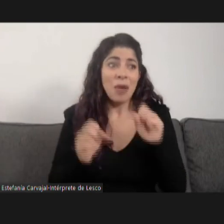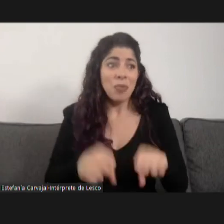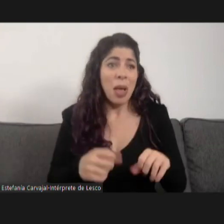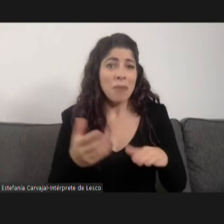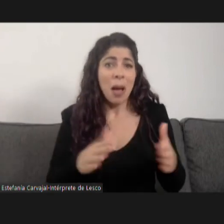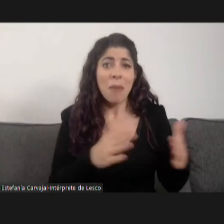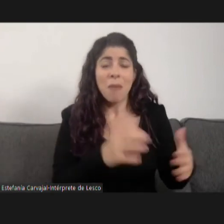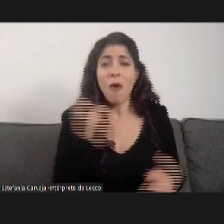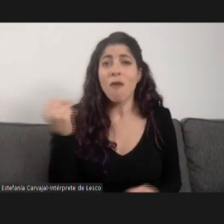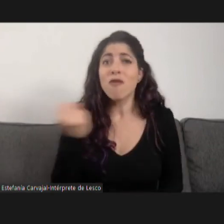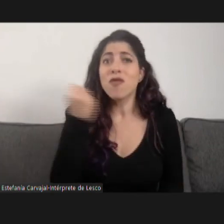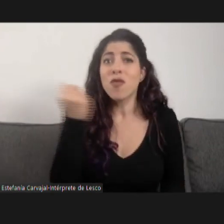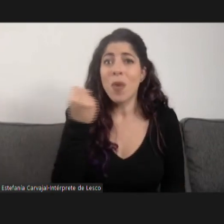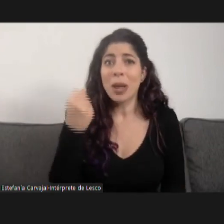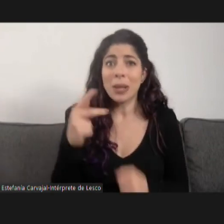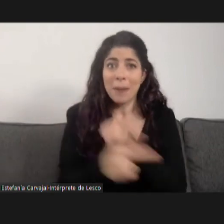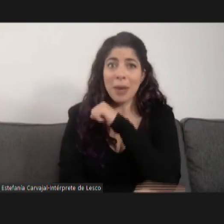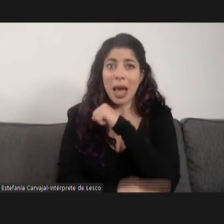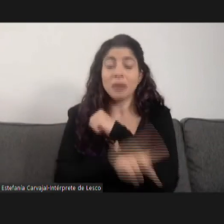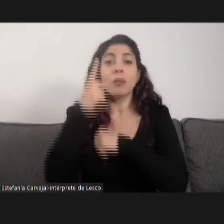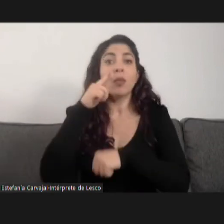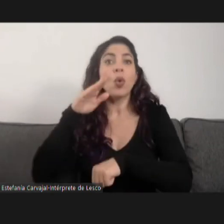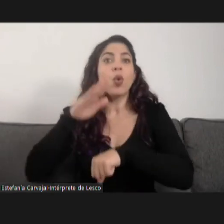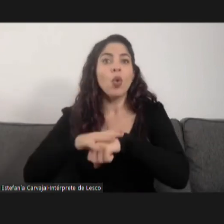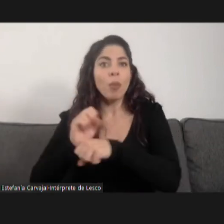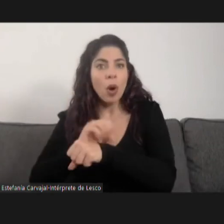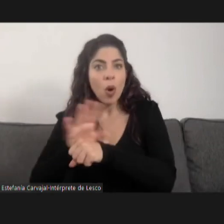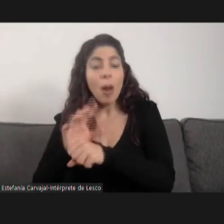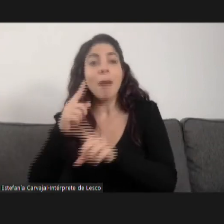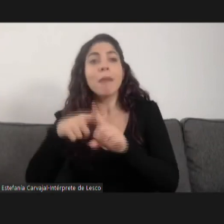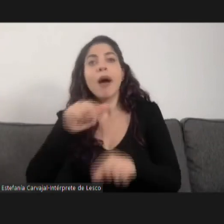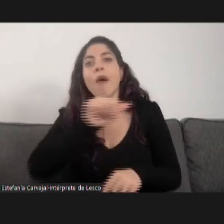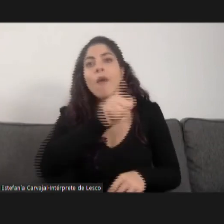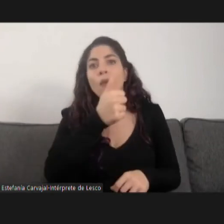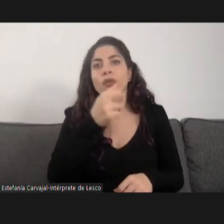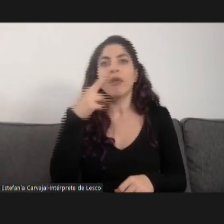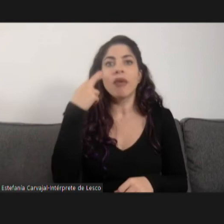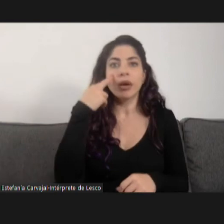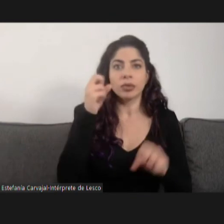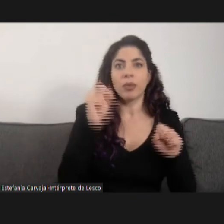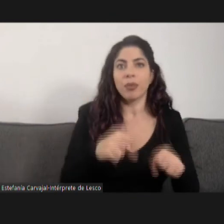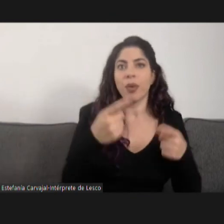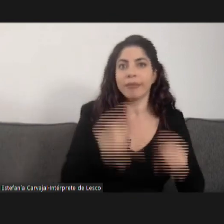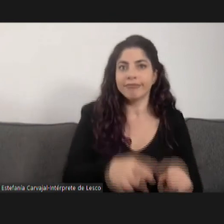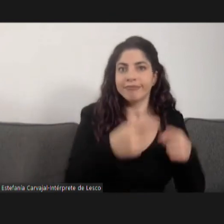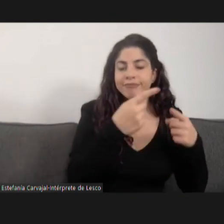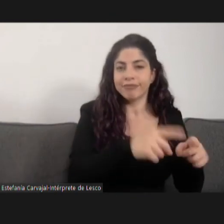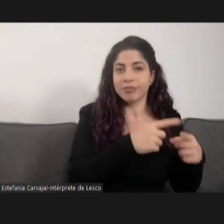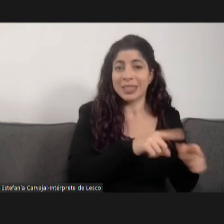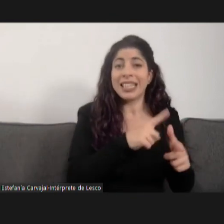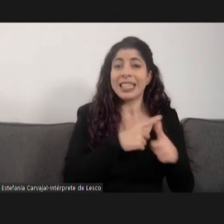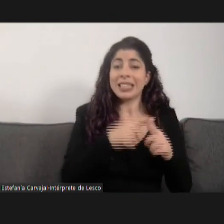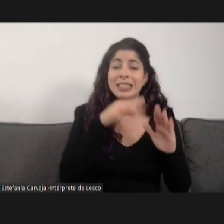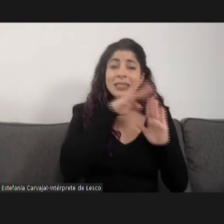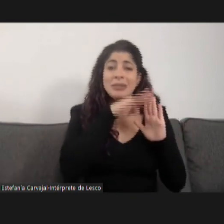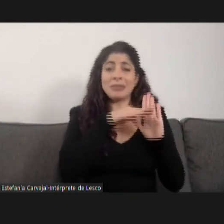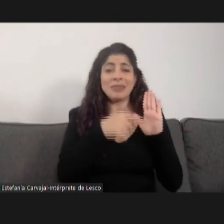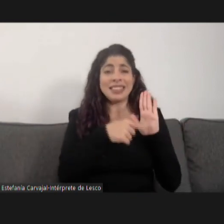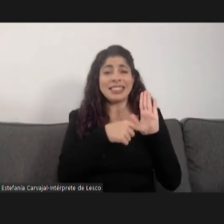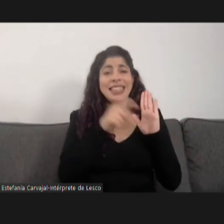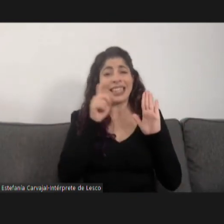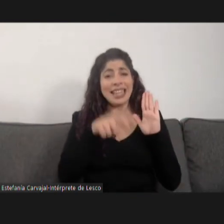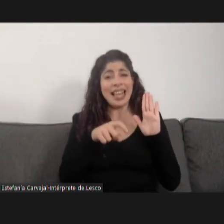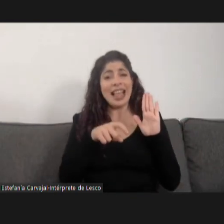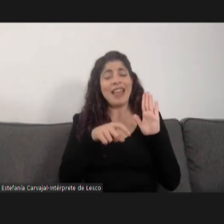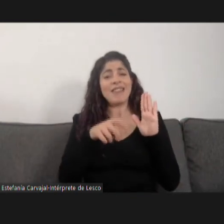en nuestro país por causa del COVID y otras causas. Entonces, claro que tenemos que tomar estas medidas para tratar de disminuir, darle un